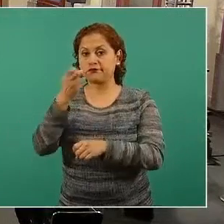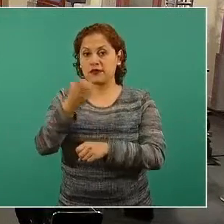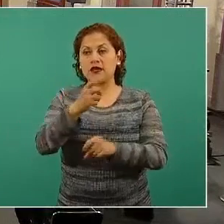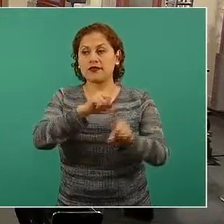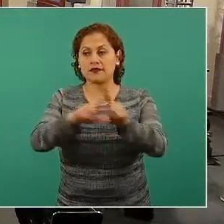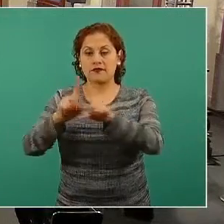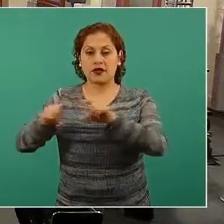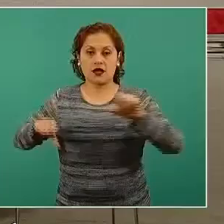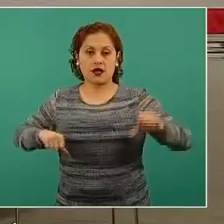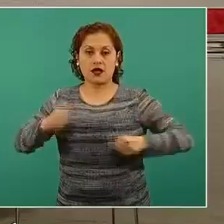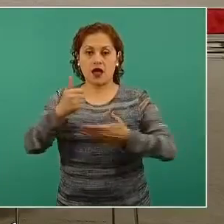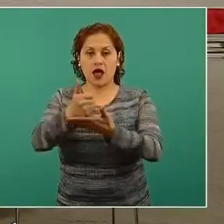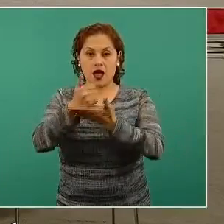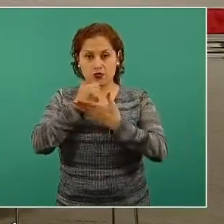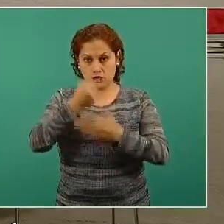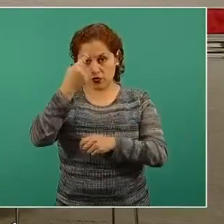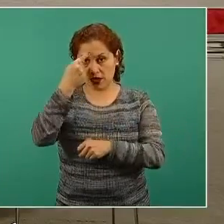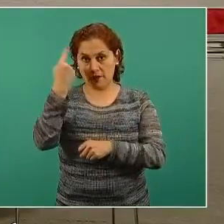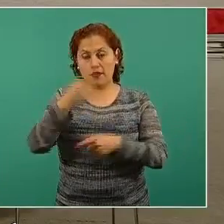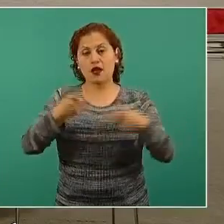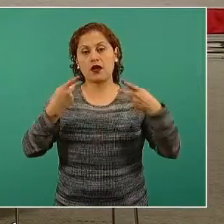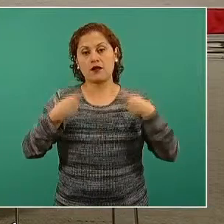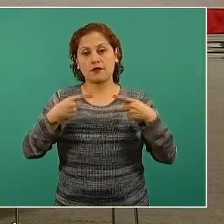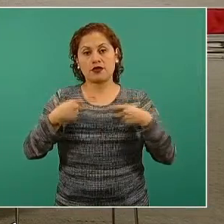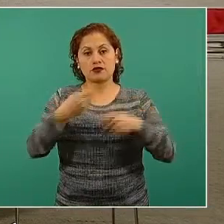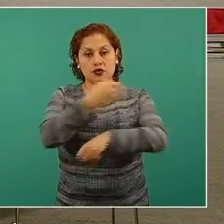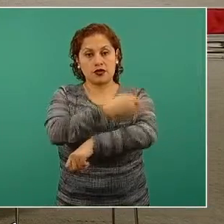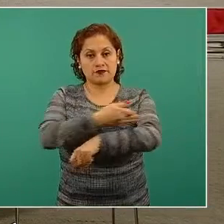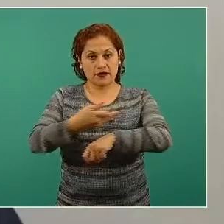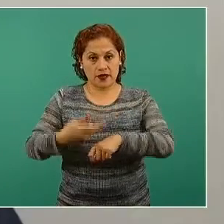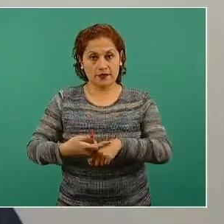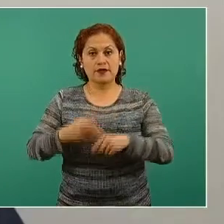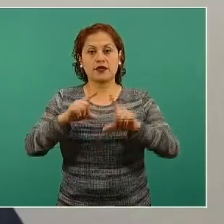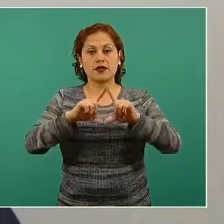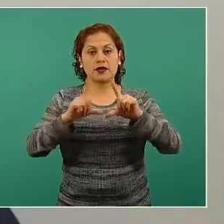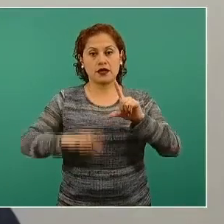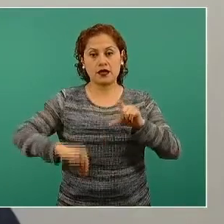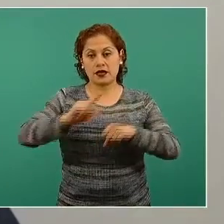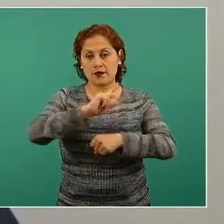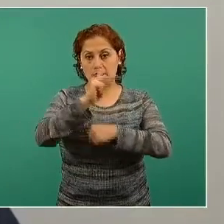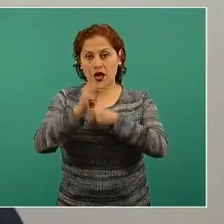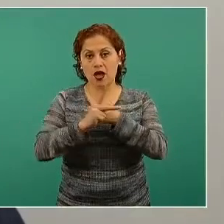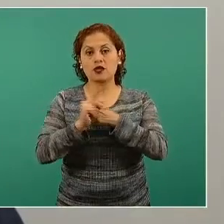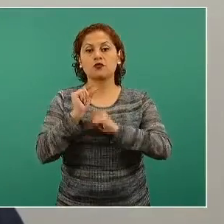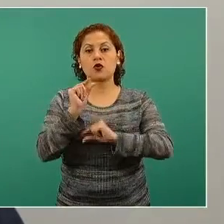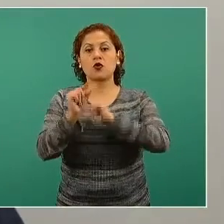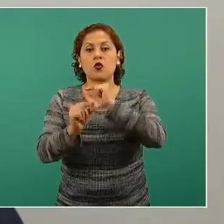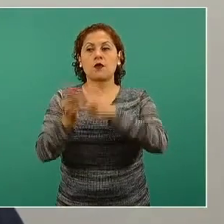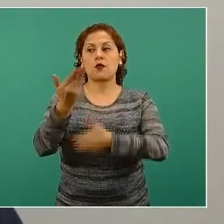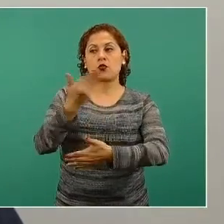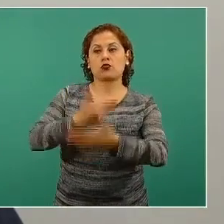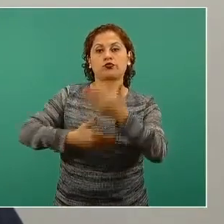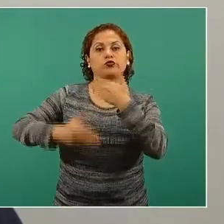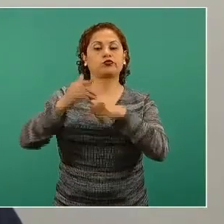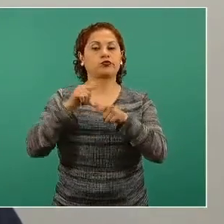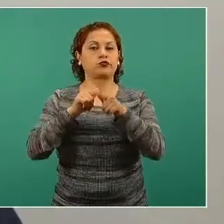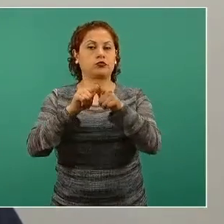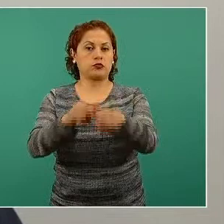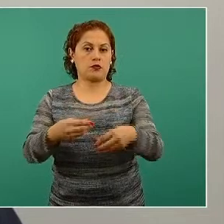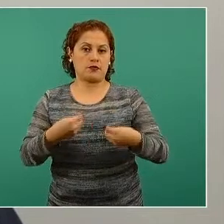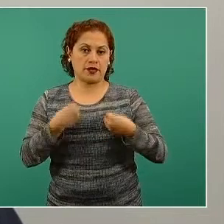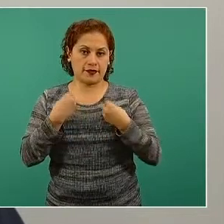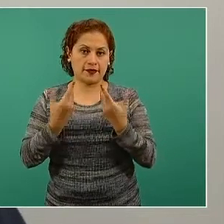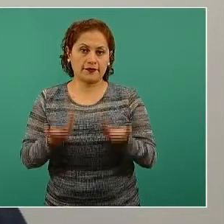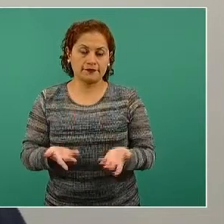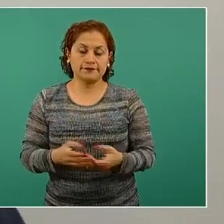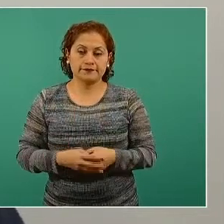personal, familiar, comunitario y obviamente como nación, que nos permitan obviamente seguir adelante. Entonces, esto